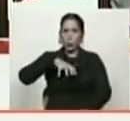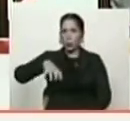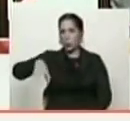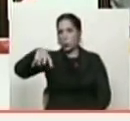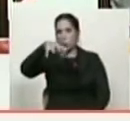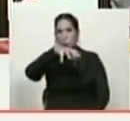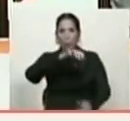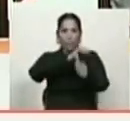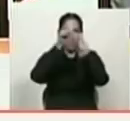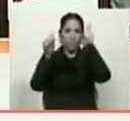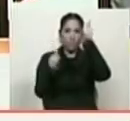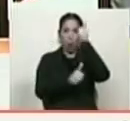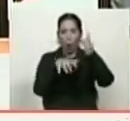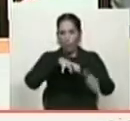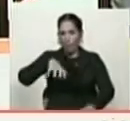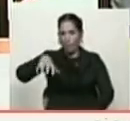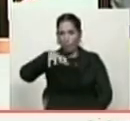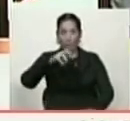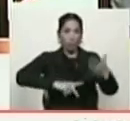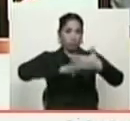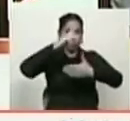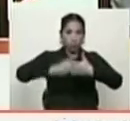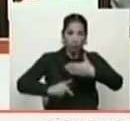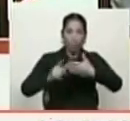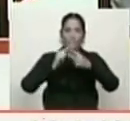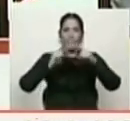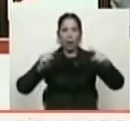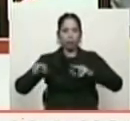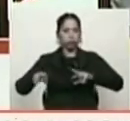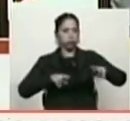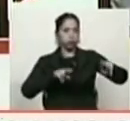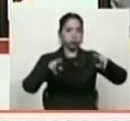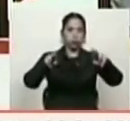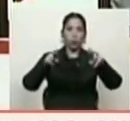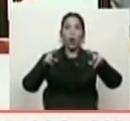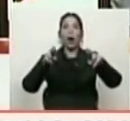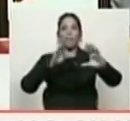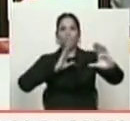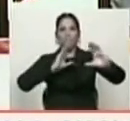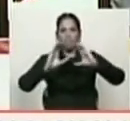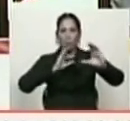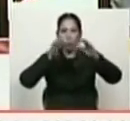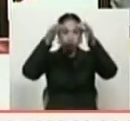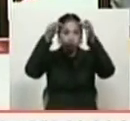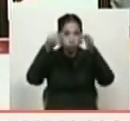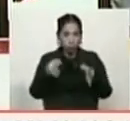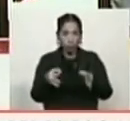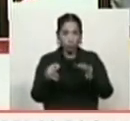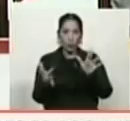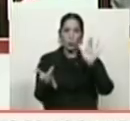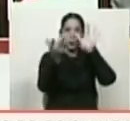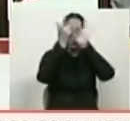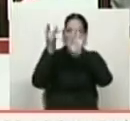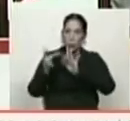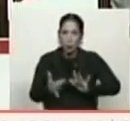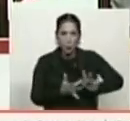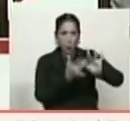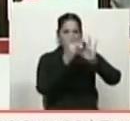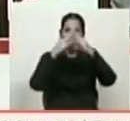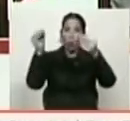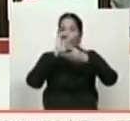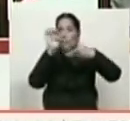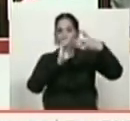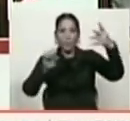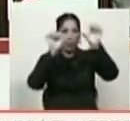subestaciones, un plan para la coordinación de las comunicaciones en tiempo real entre todos los elementos